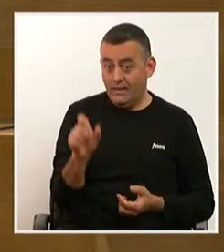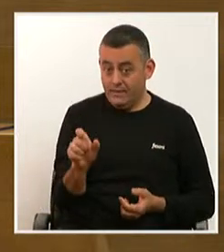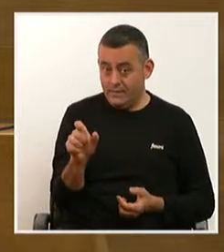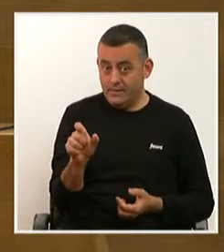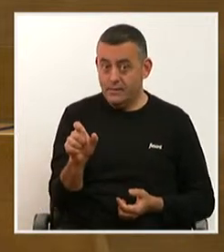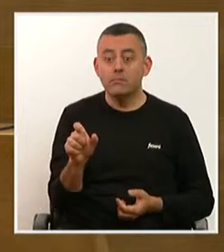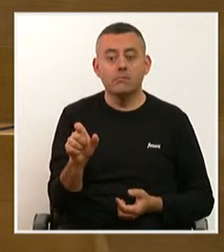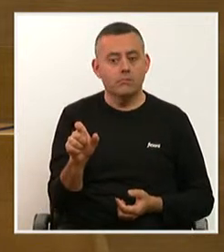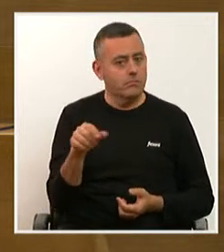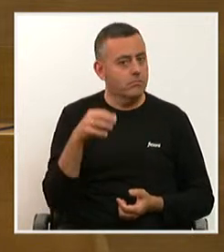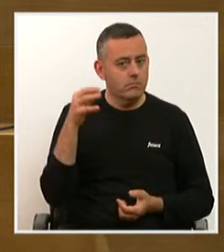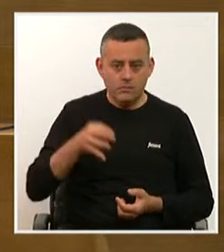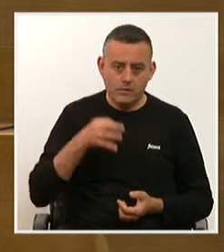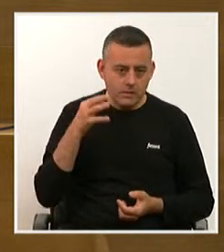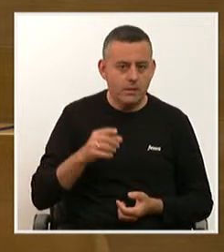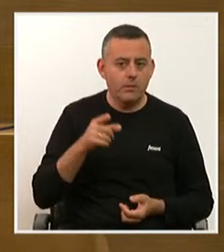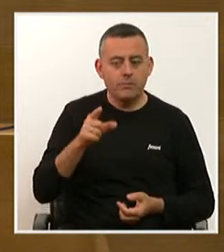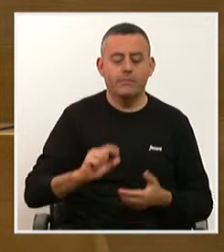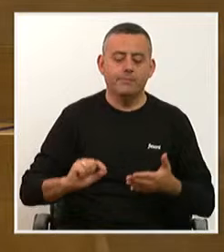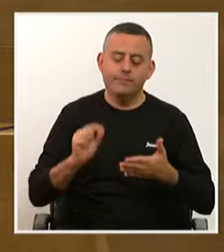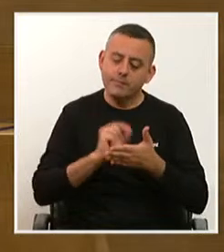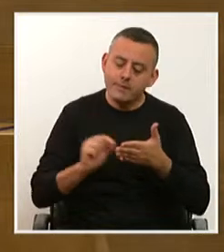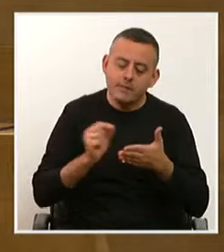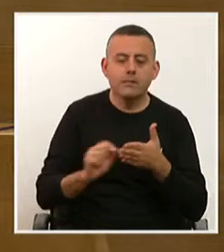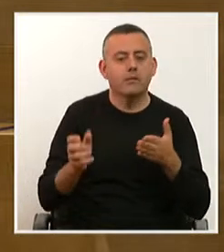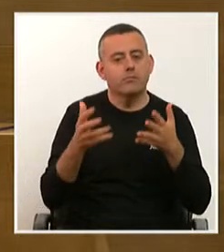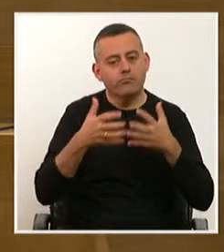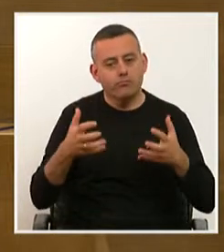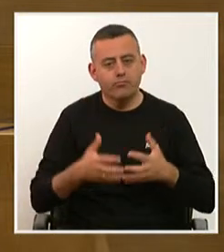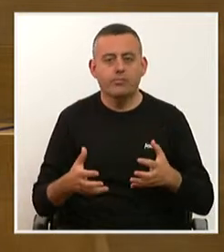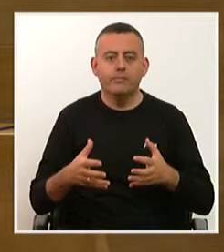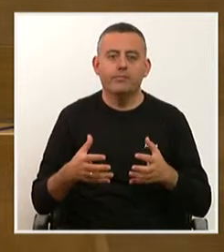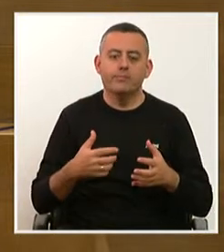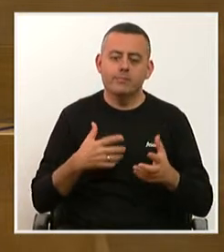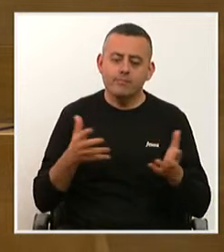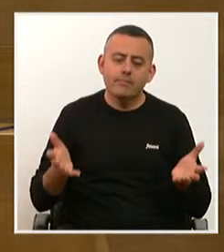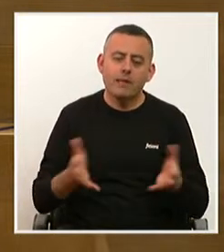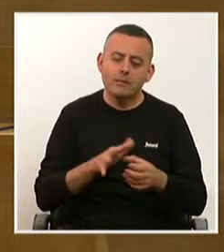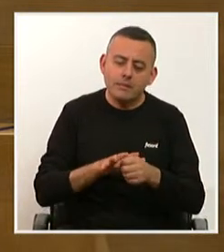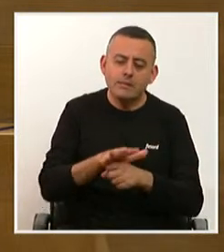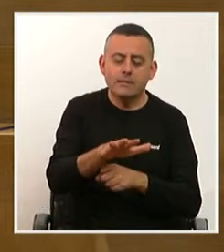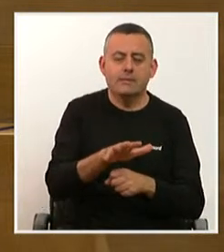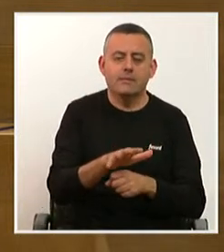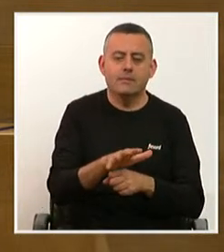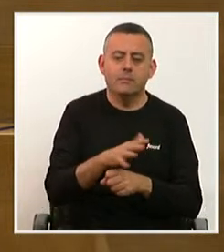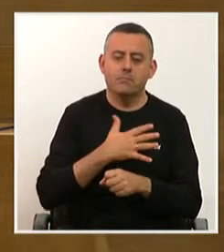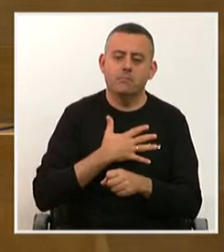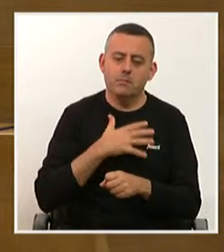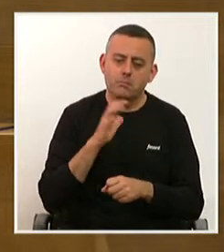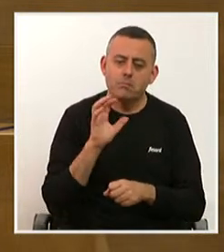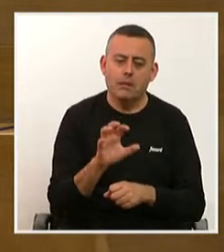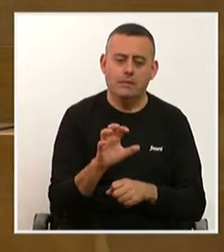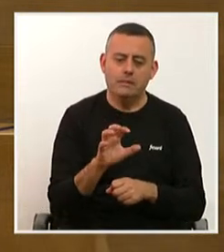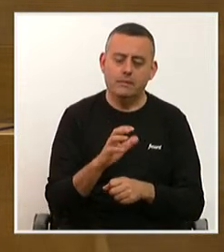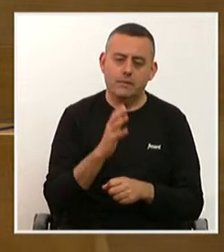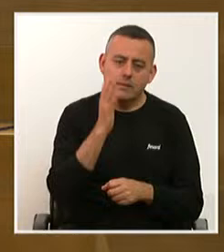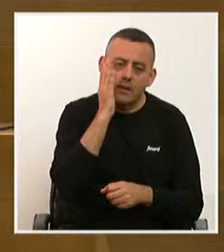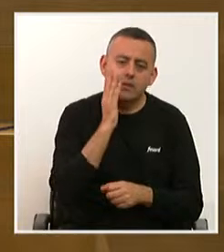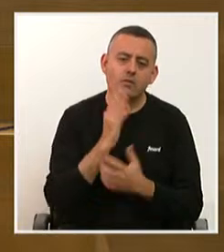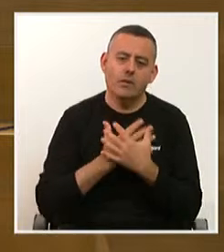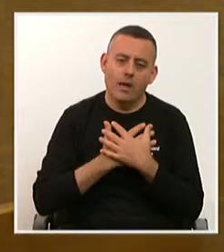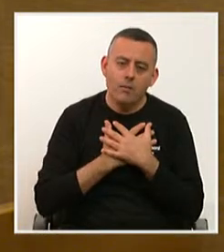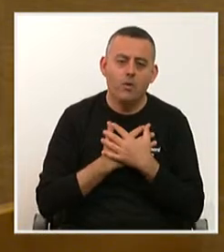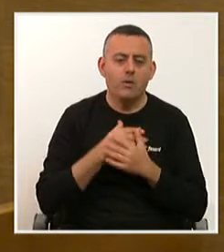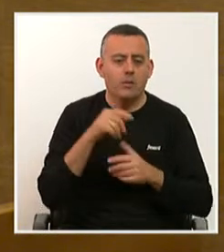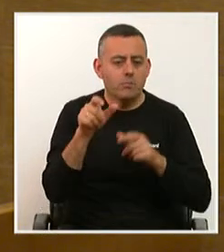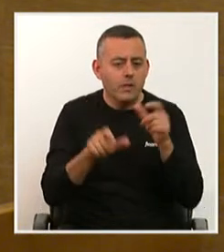valenci la seos en faor de y estim pa a la se a la sea cultura